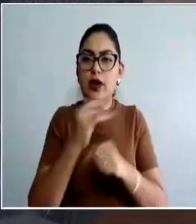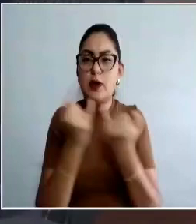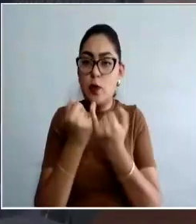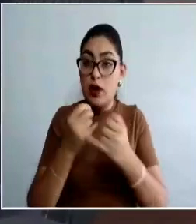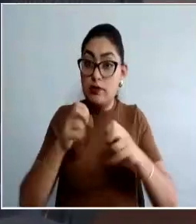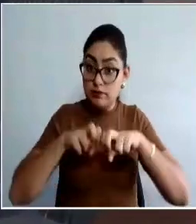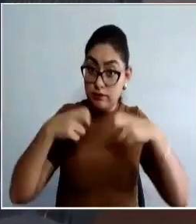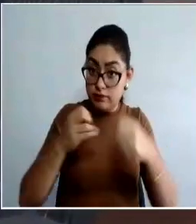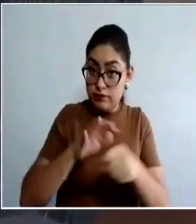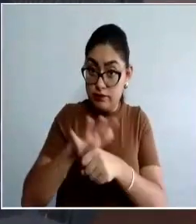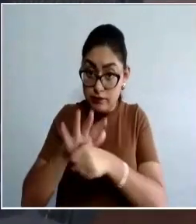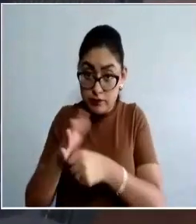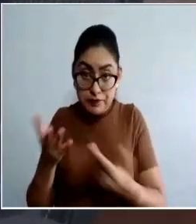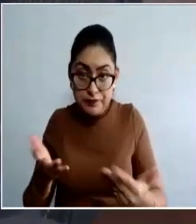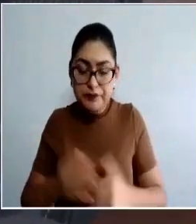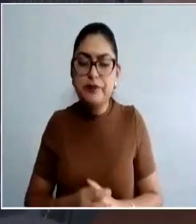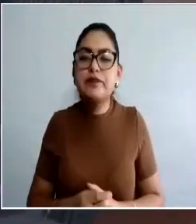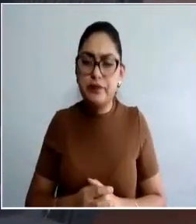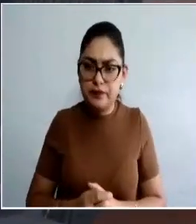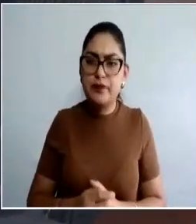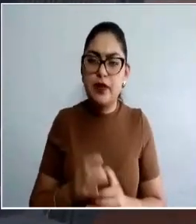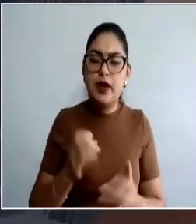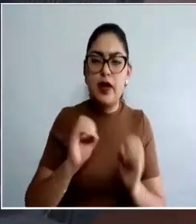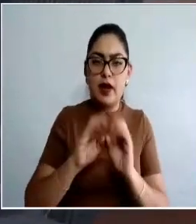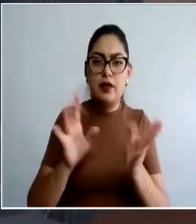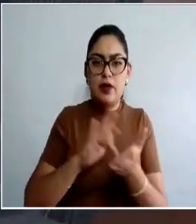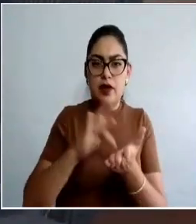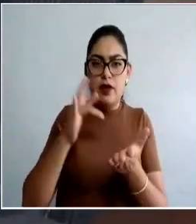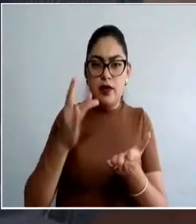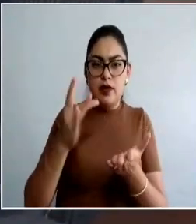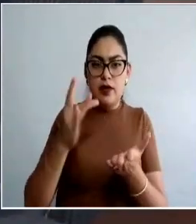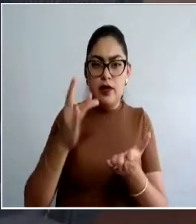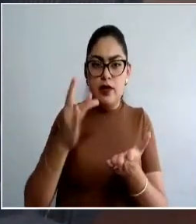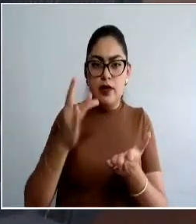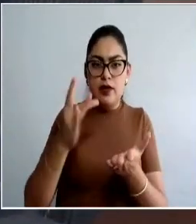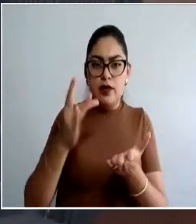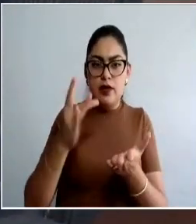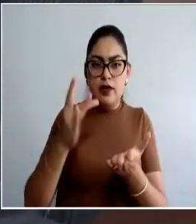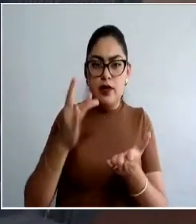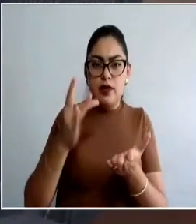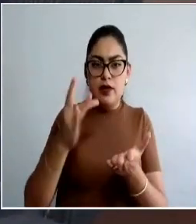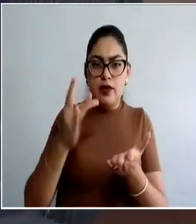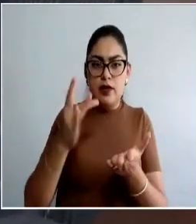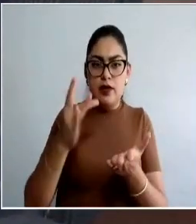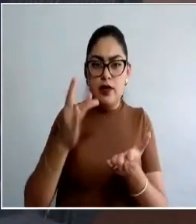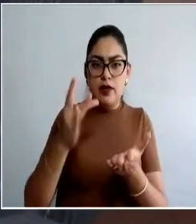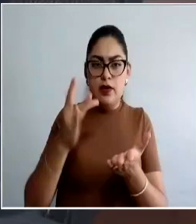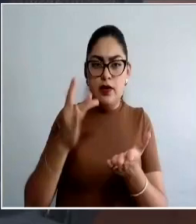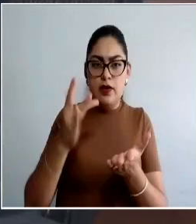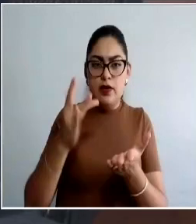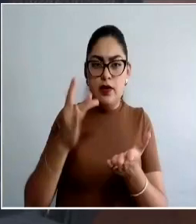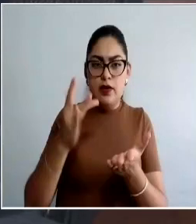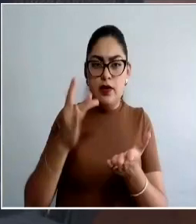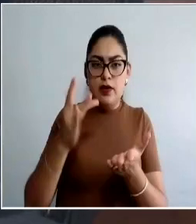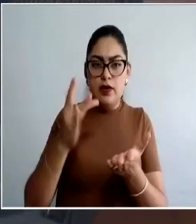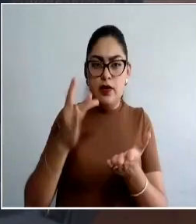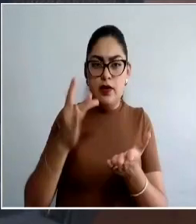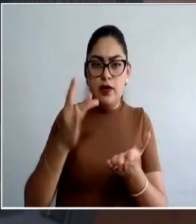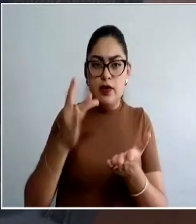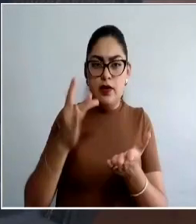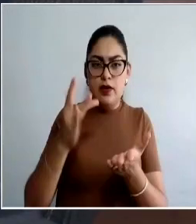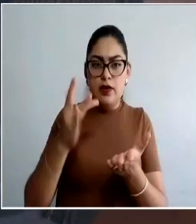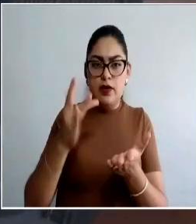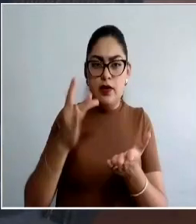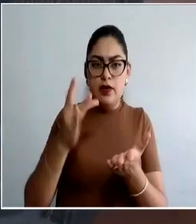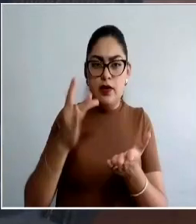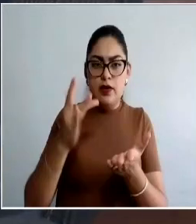presente las magistraturas integrantes de esta sala regional los asuntos analizar y resolver lo constituyen cuatro juicios para la protección de los Derechos políticos electorales del ciudadano